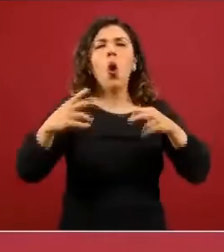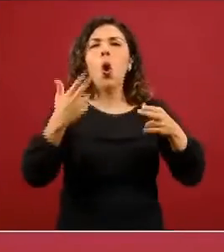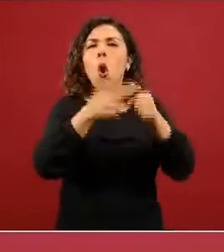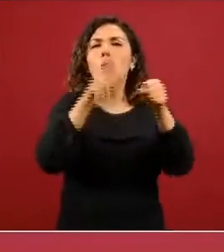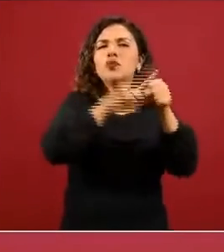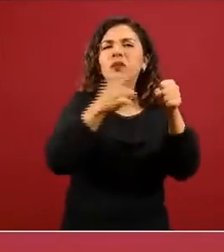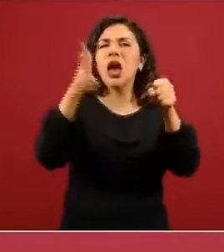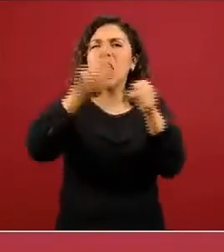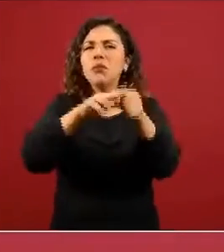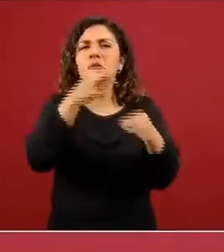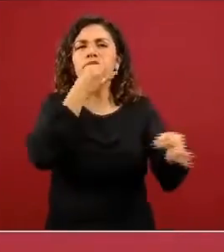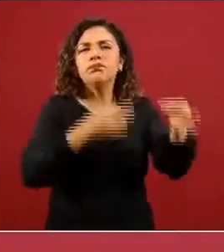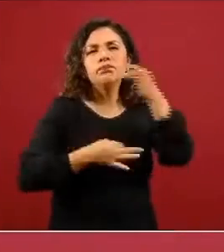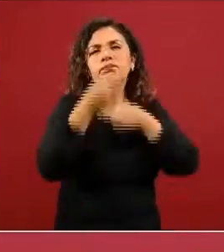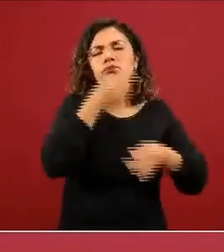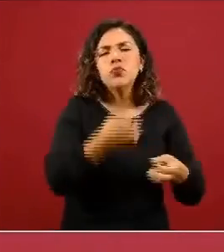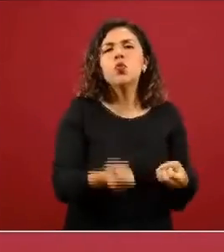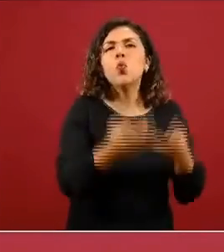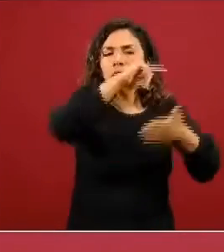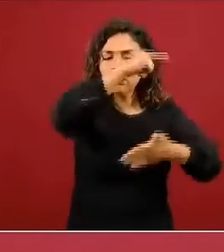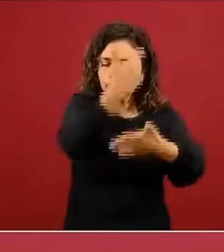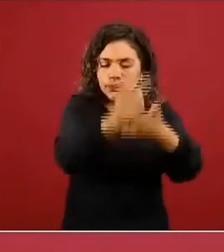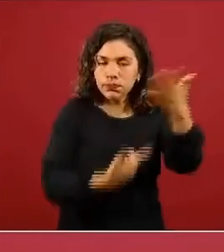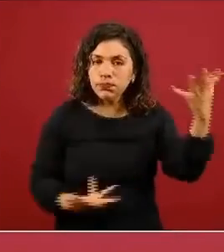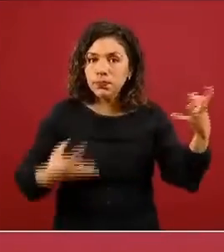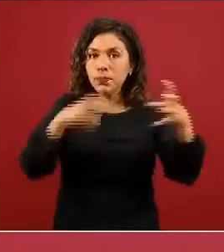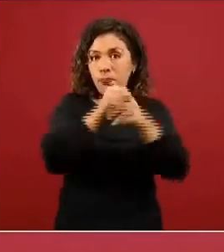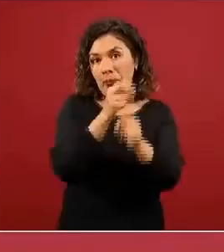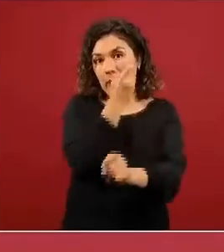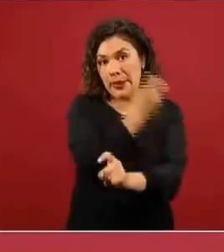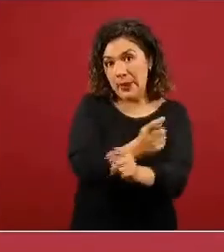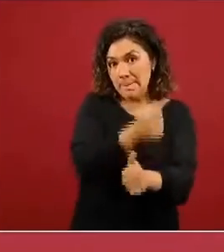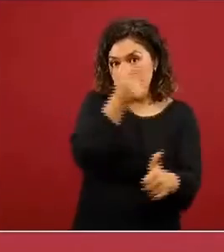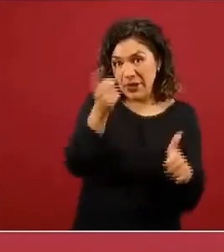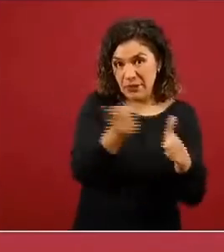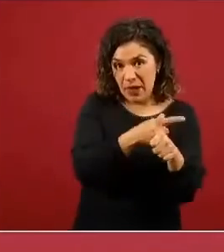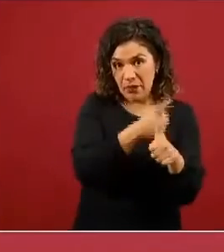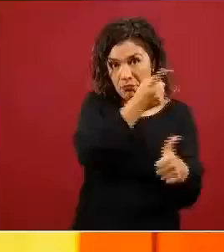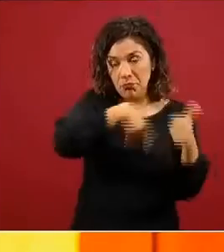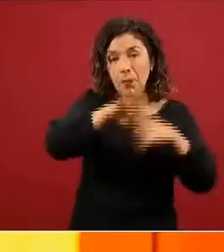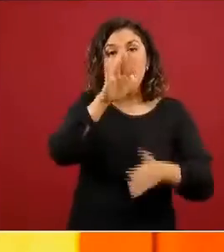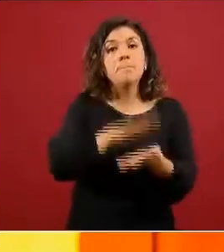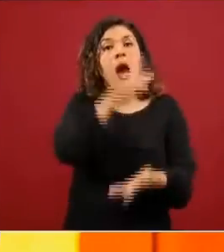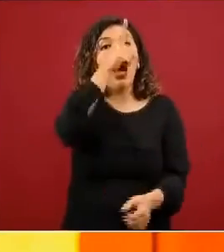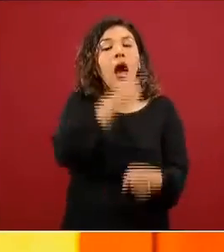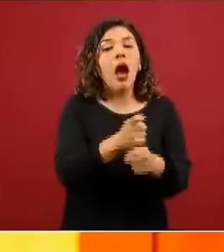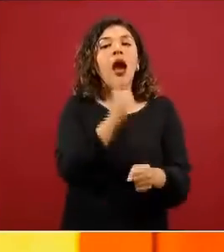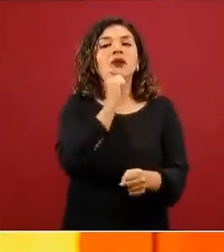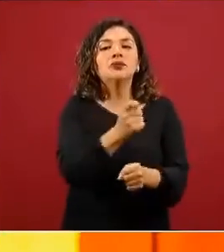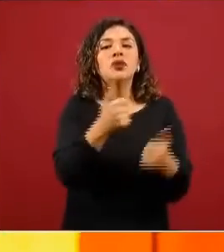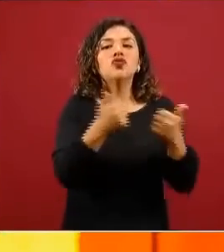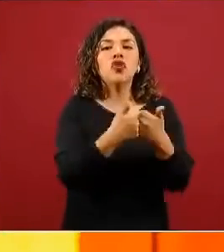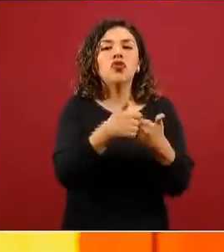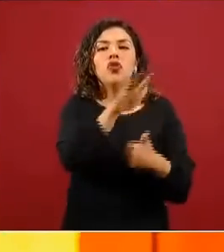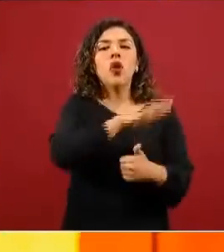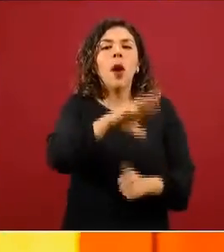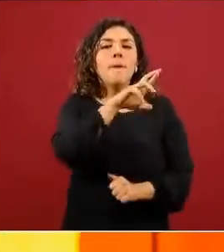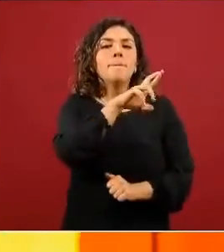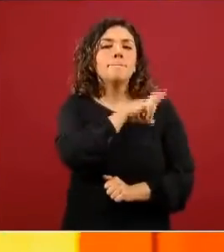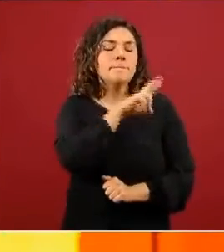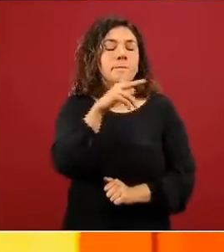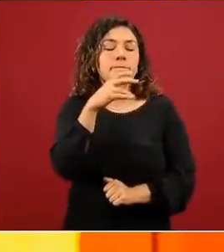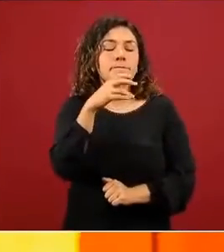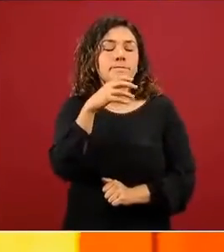dependencias en las entidades federativas que proveen servicios de salud, mayormente por mucho en el sector